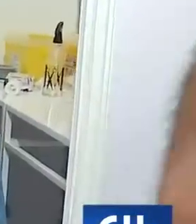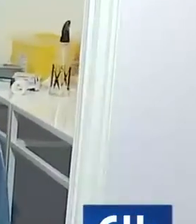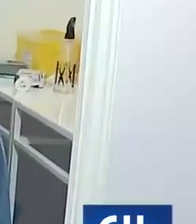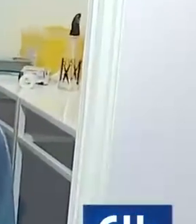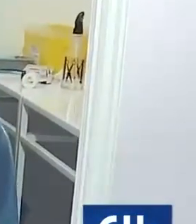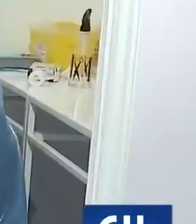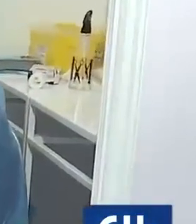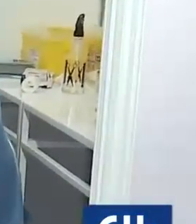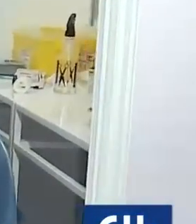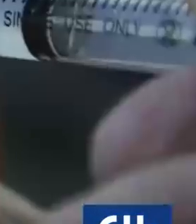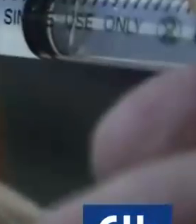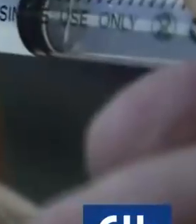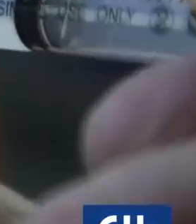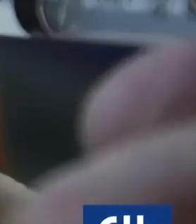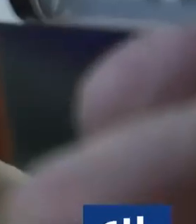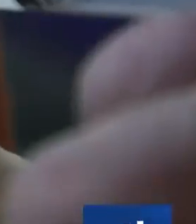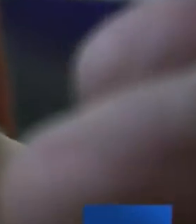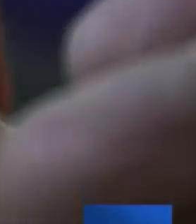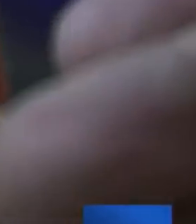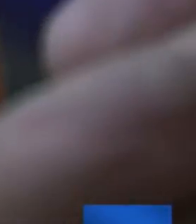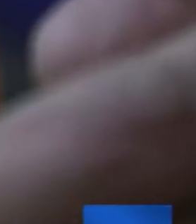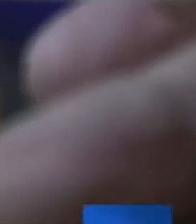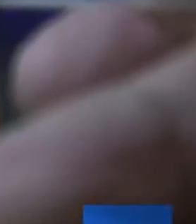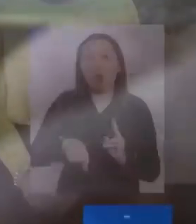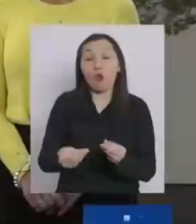Escuchemos justamente lo que dijo en este sentido.